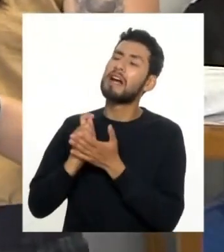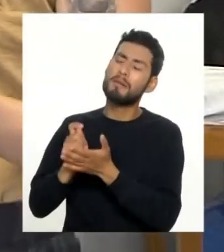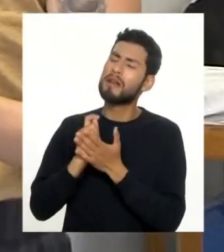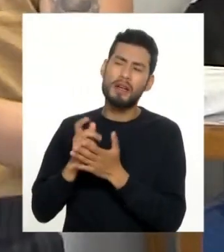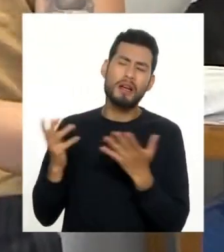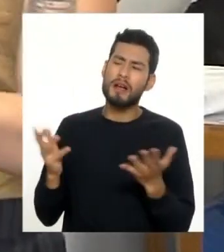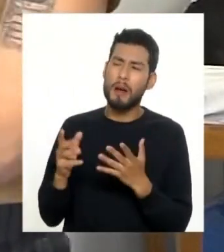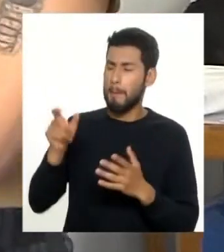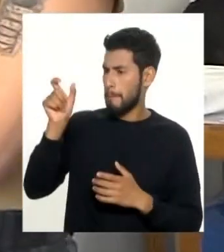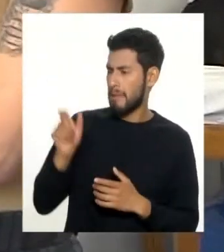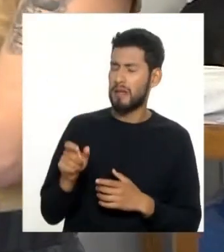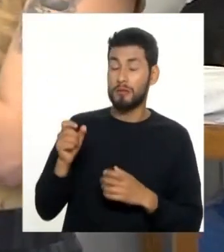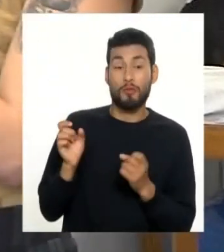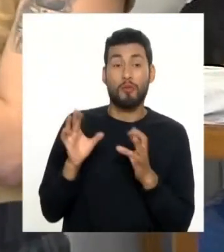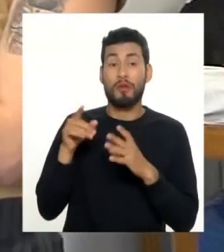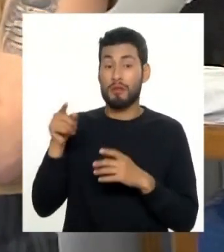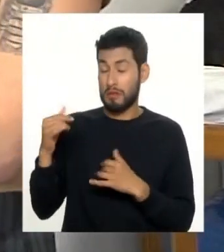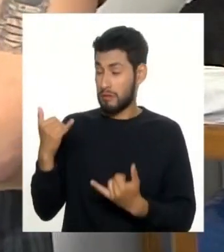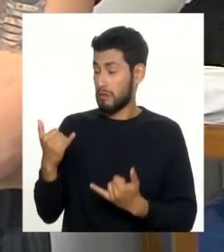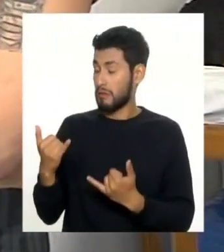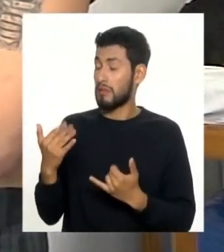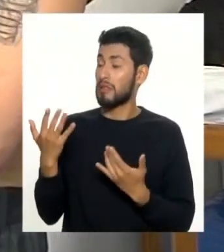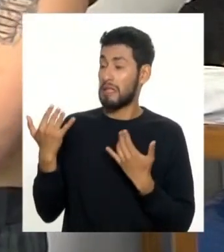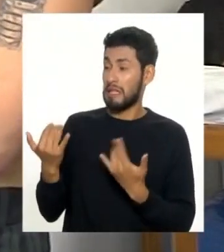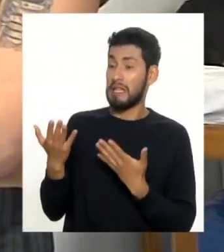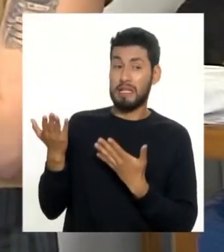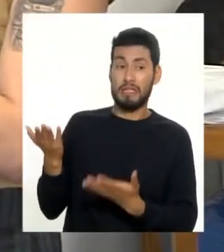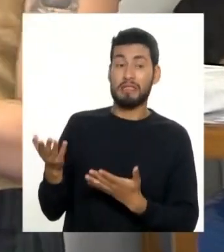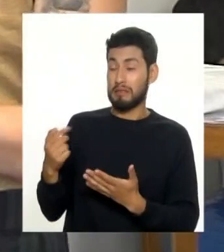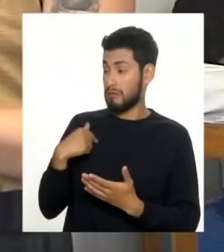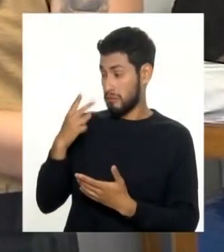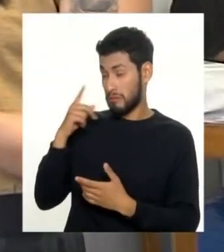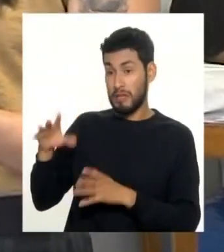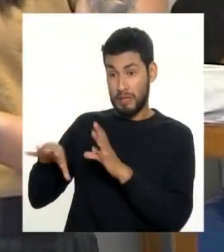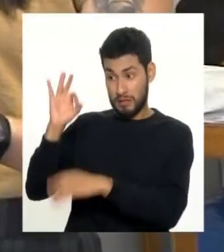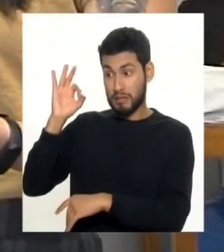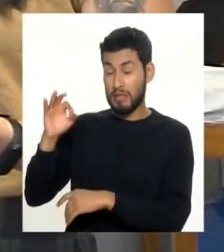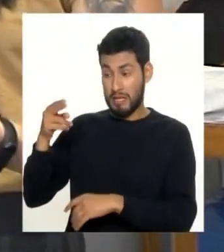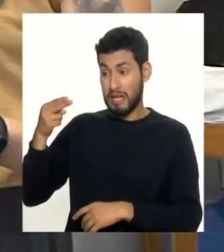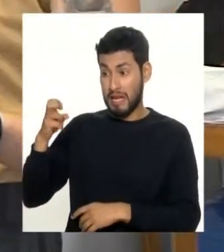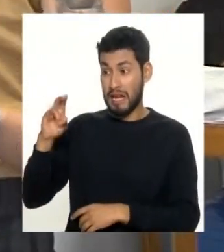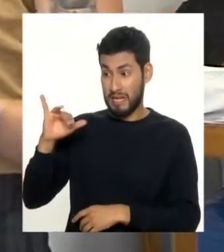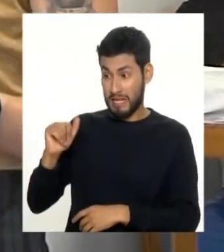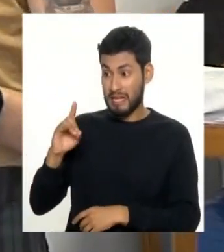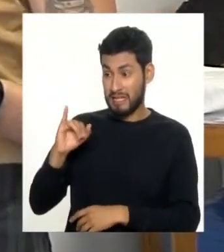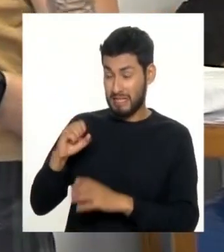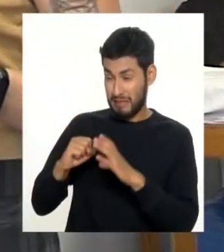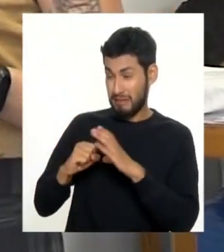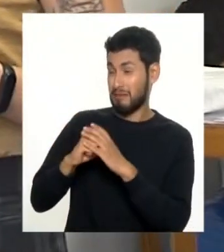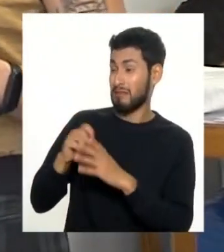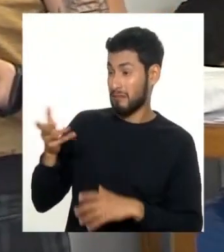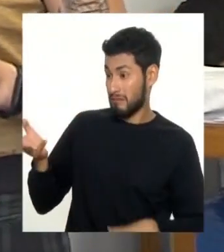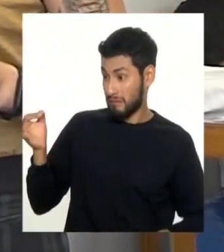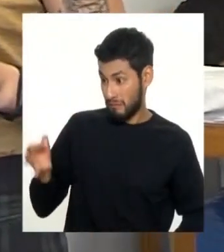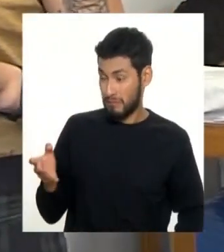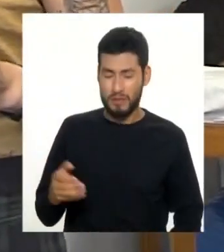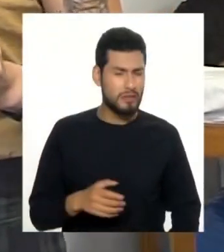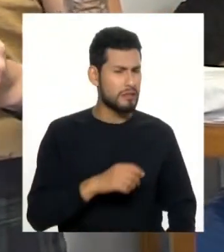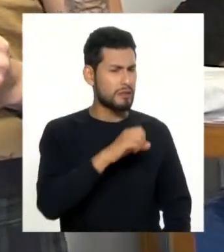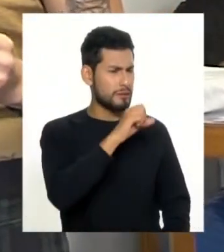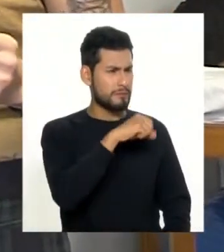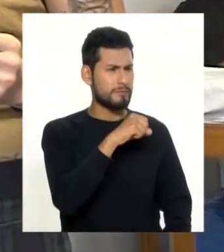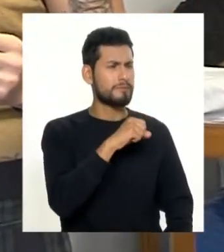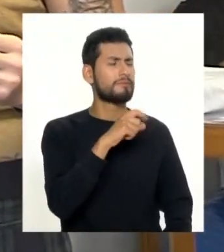debería llevar una persona? Por ejemplo, el caso que tenemos aquí actualmente ya tiene un diagnóstico de hernia discal, ¿correcto? Claro. Lo principal